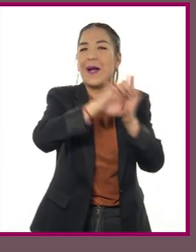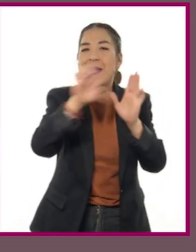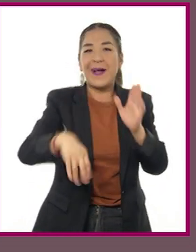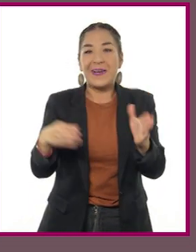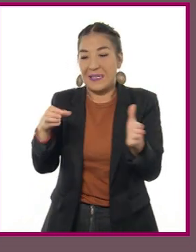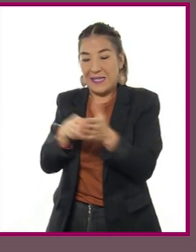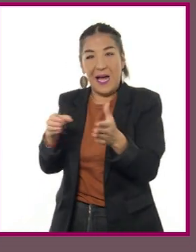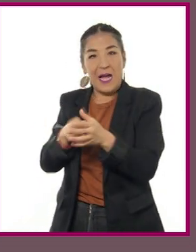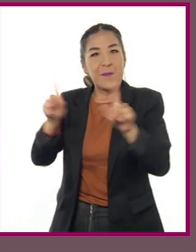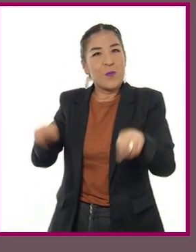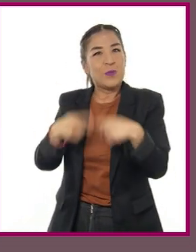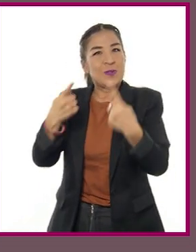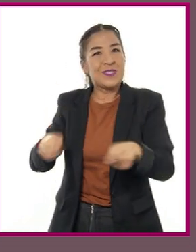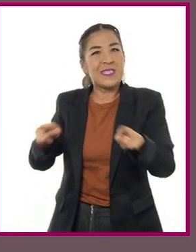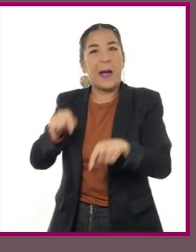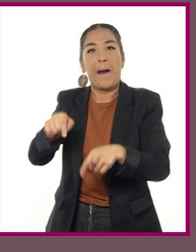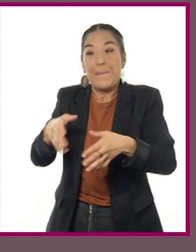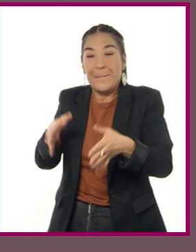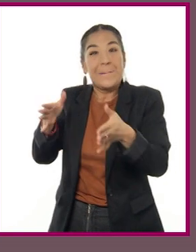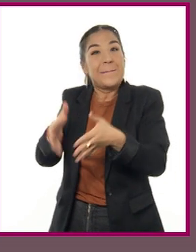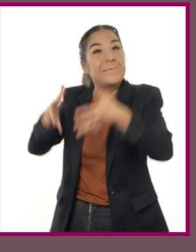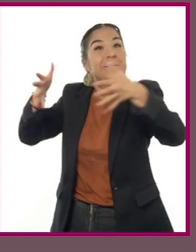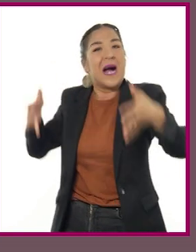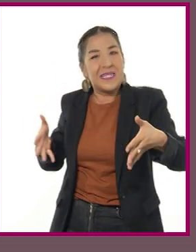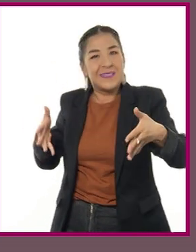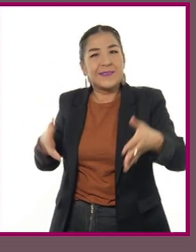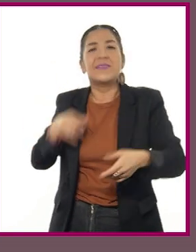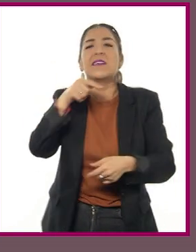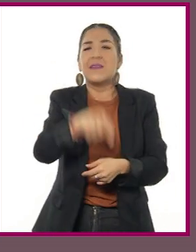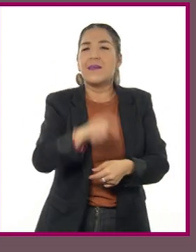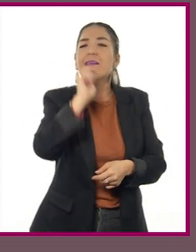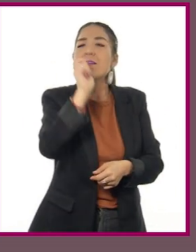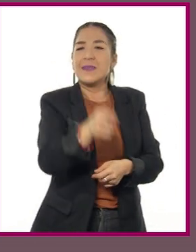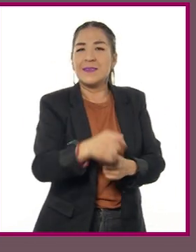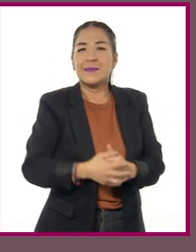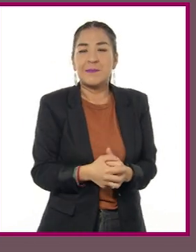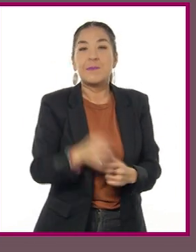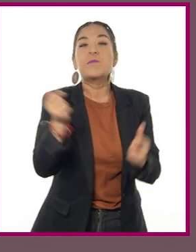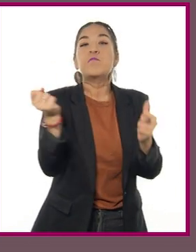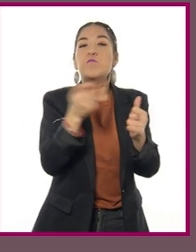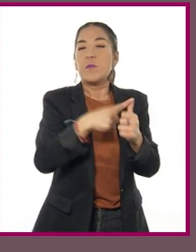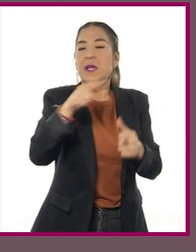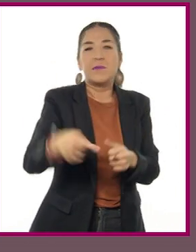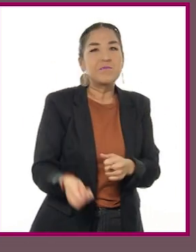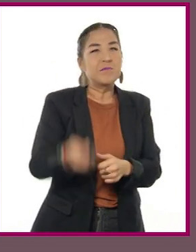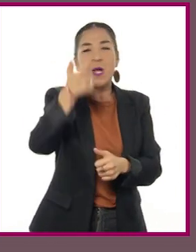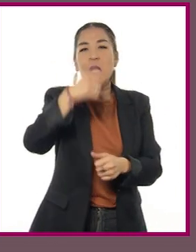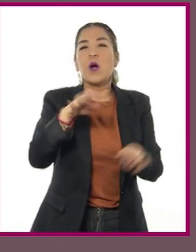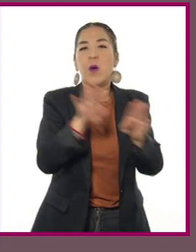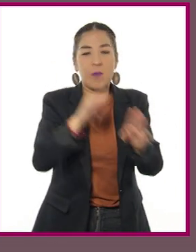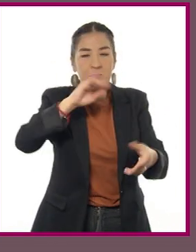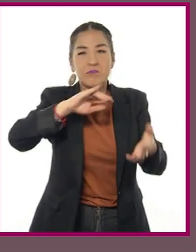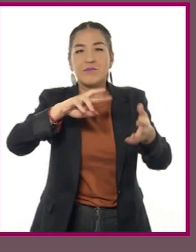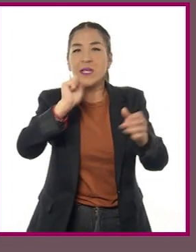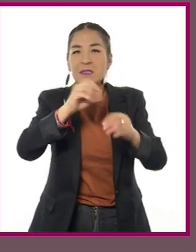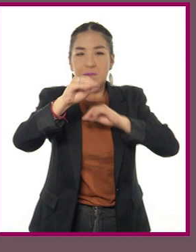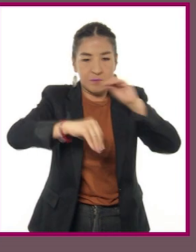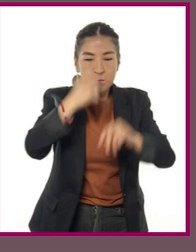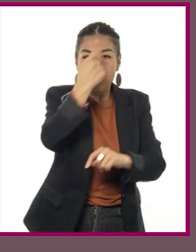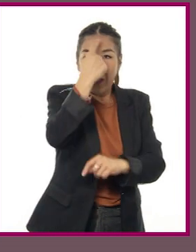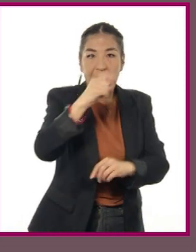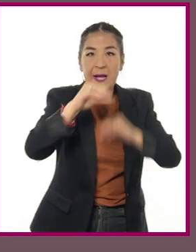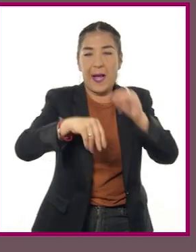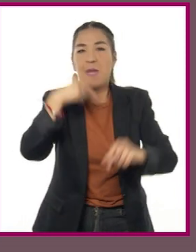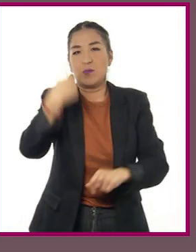caja de música de mayor tamaño, por lo que se le considera el primer diseñador y constructor de autómatas